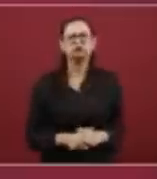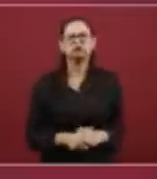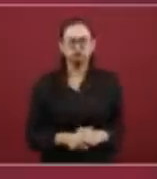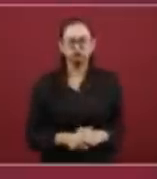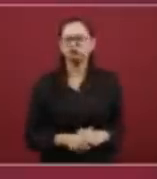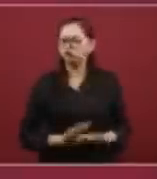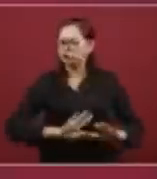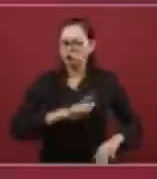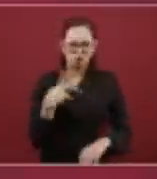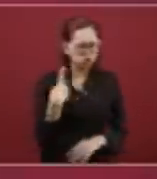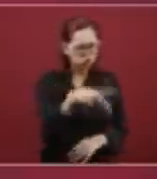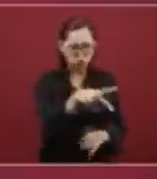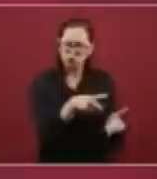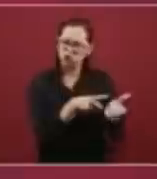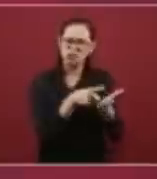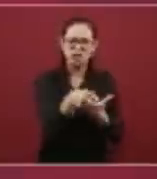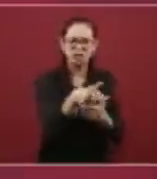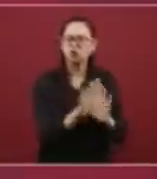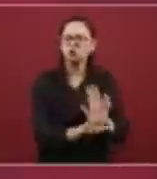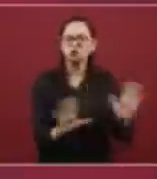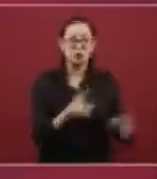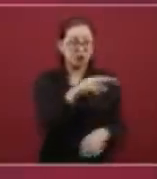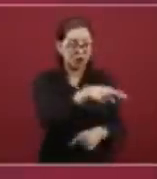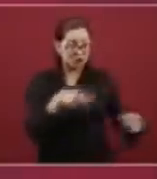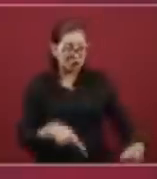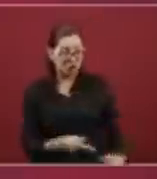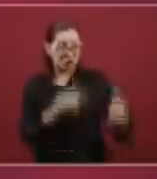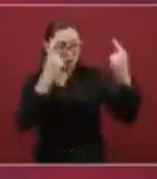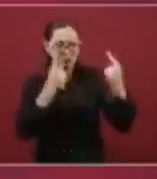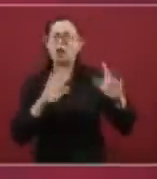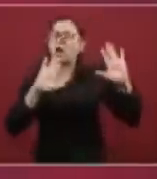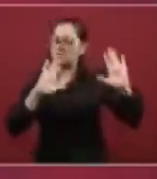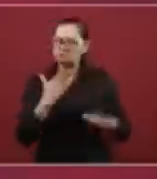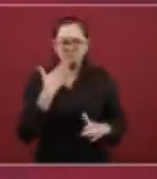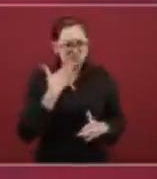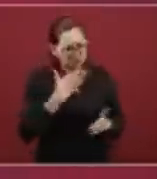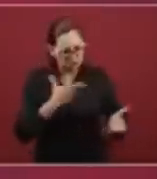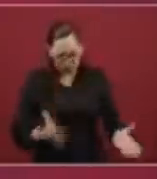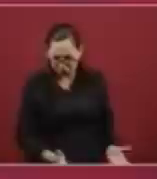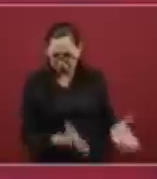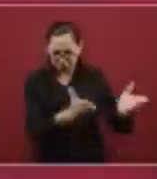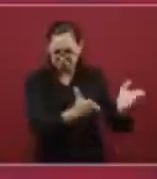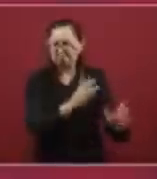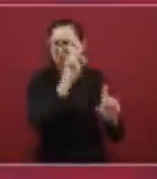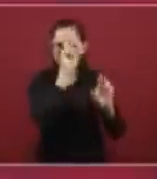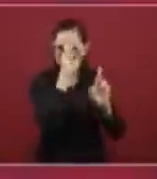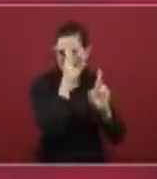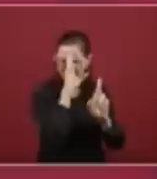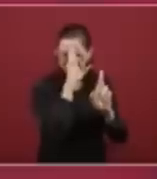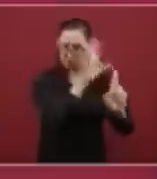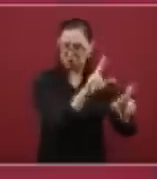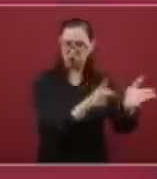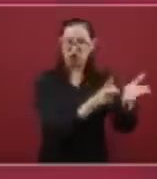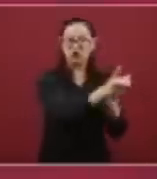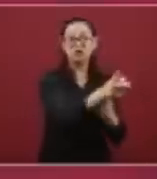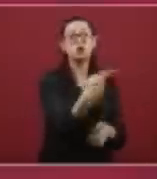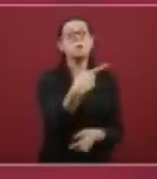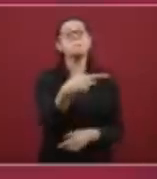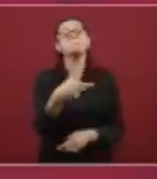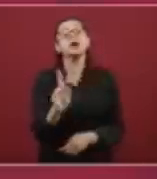Okay. ¿Sí? Es garantizar el derecho a disentir. Claro. Pero sí, yo tengo también el